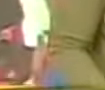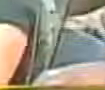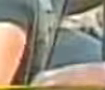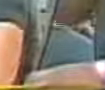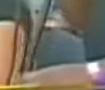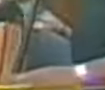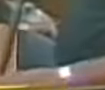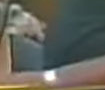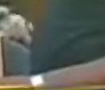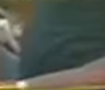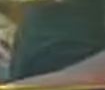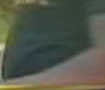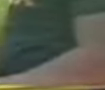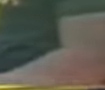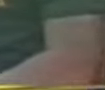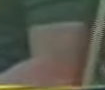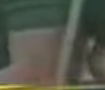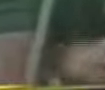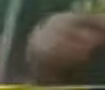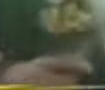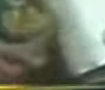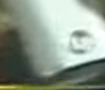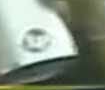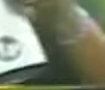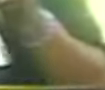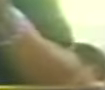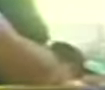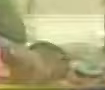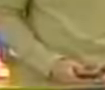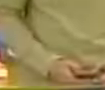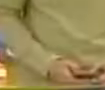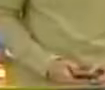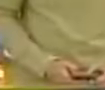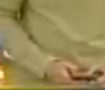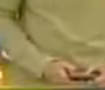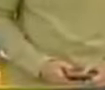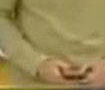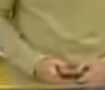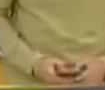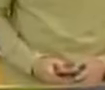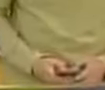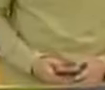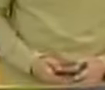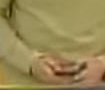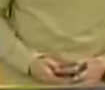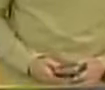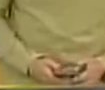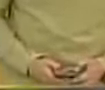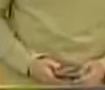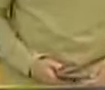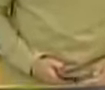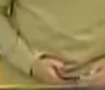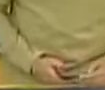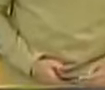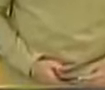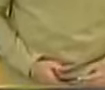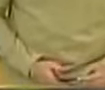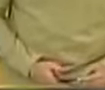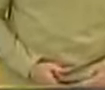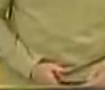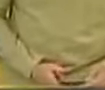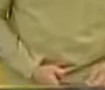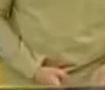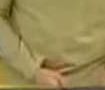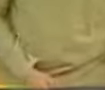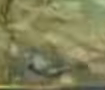la aplicación de las 3 R's.net, resistir, renacer y revolucionar, conceptos que condensan